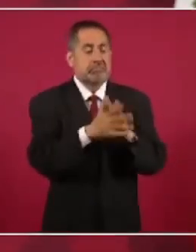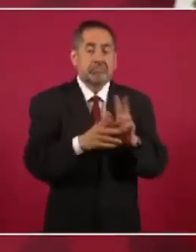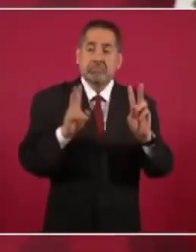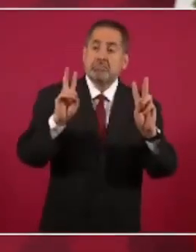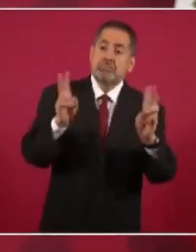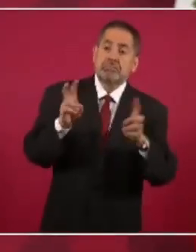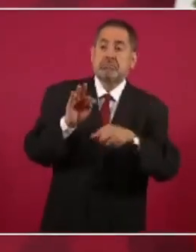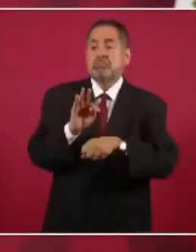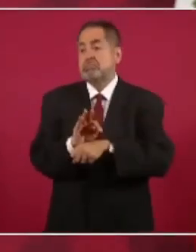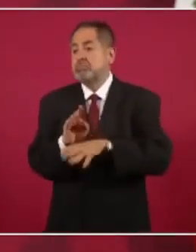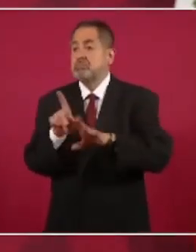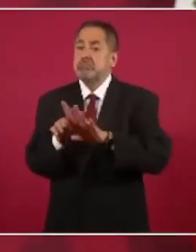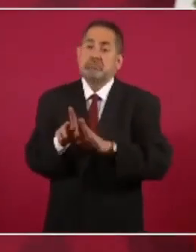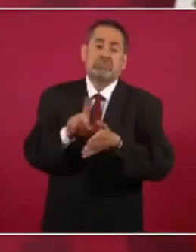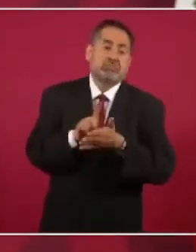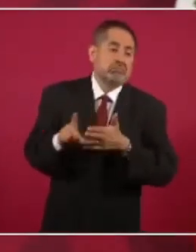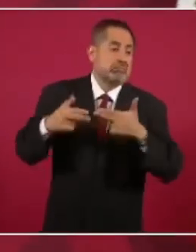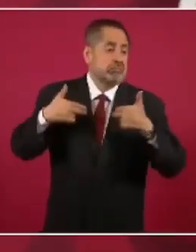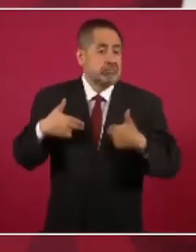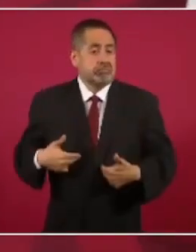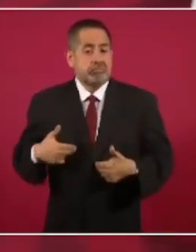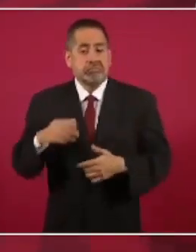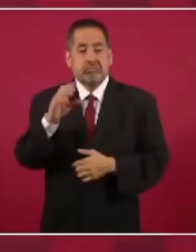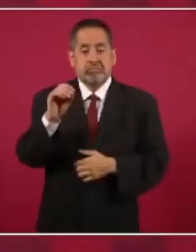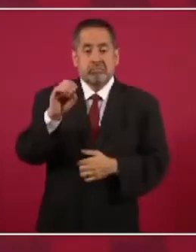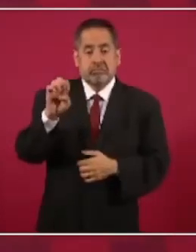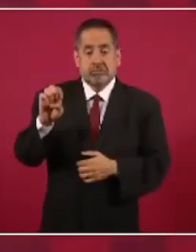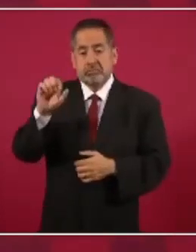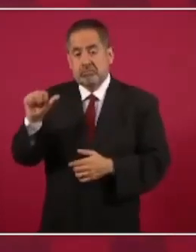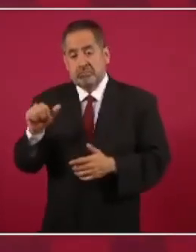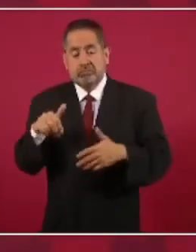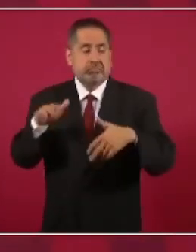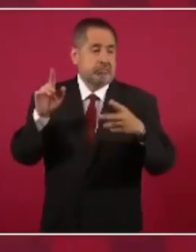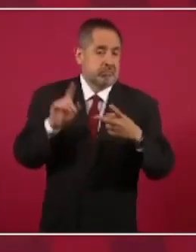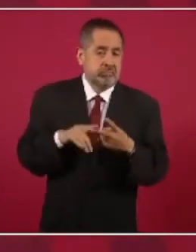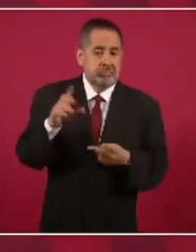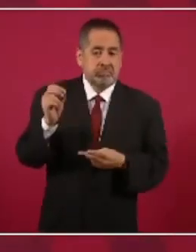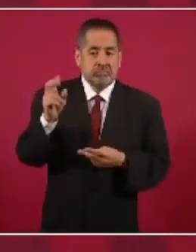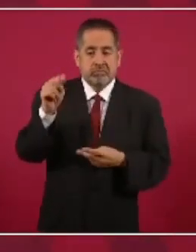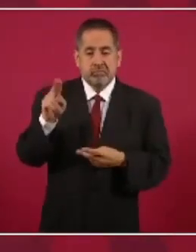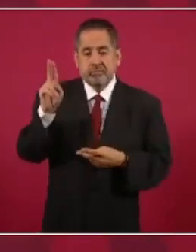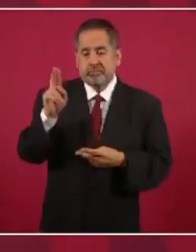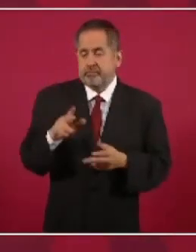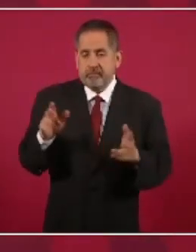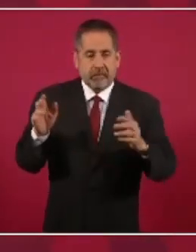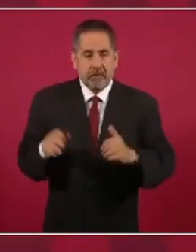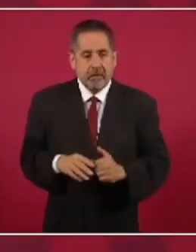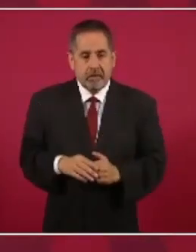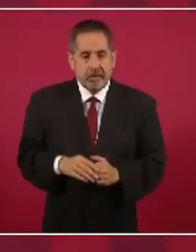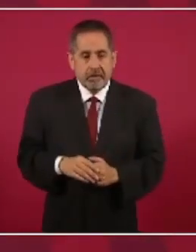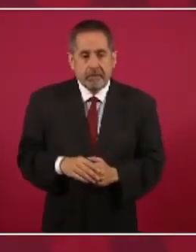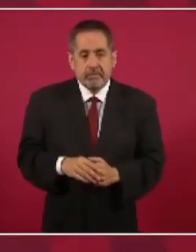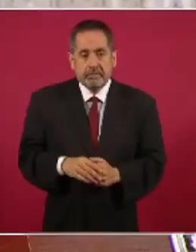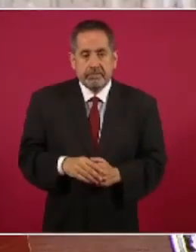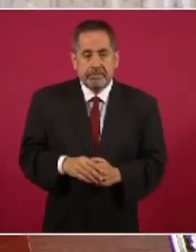supuestamente defensores de derechos humanos de la OEA o de la ONU,